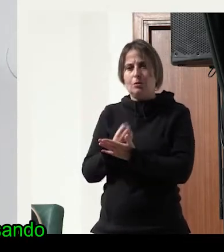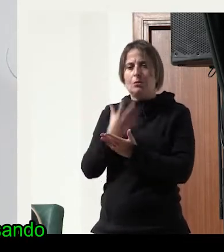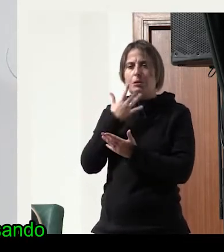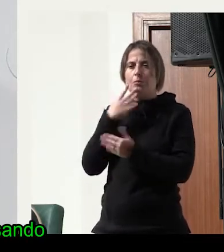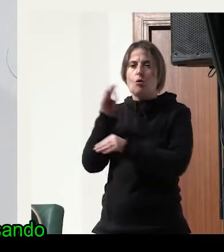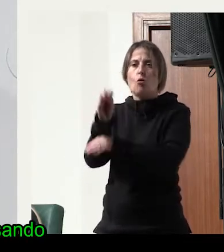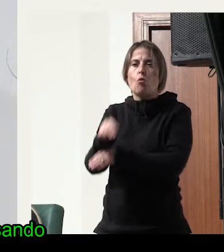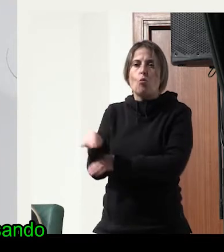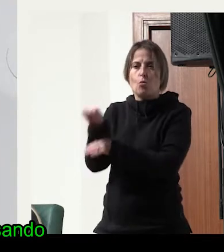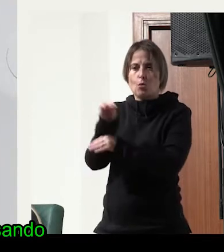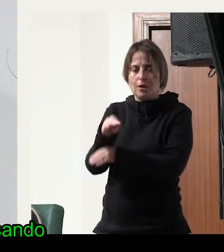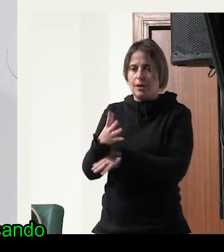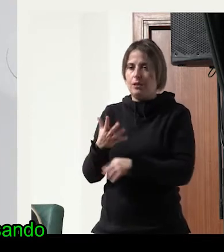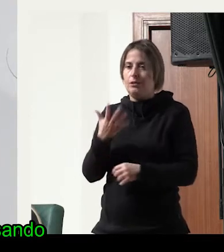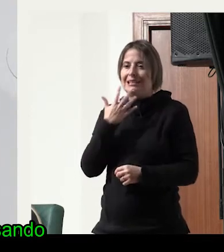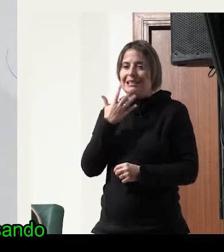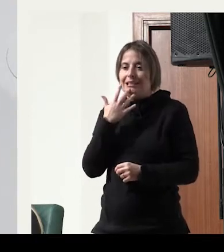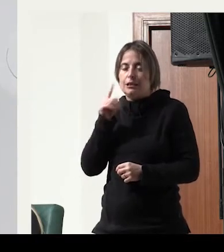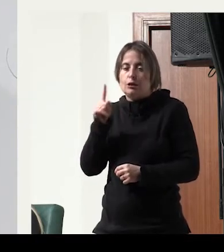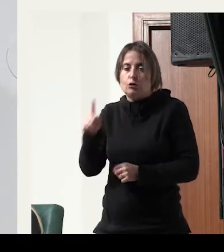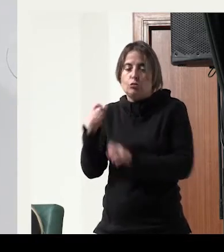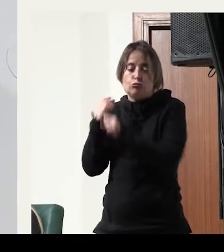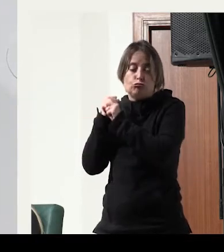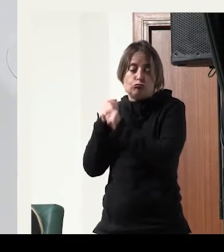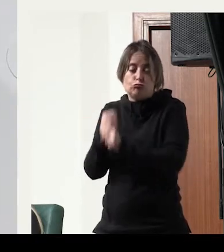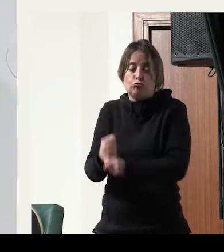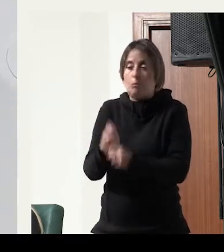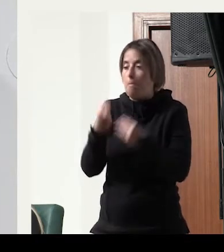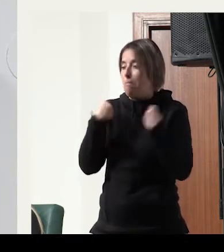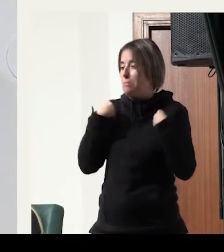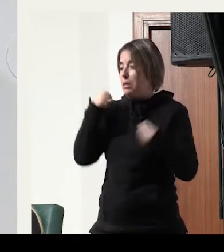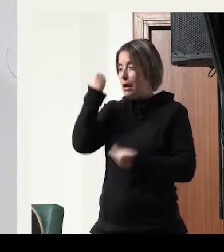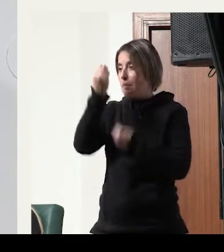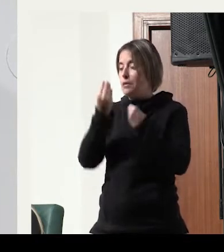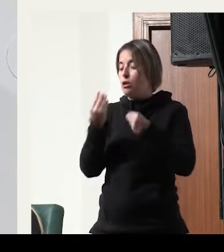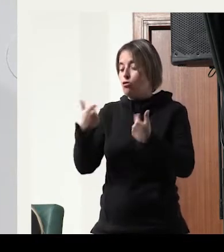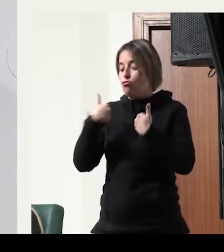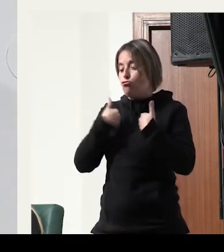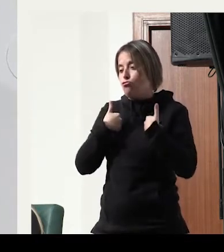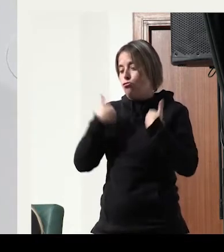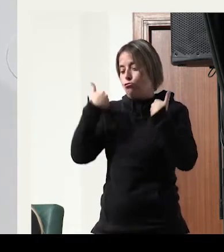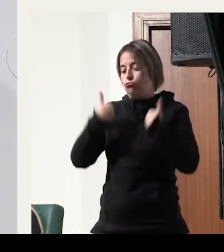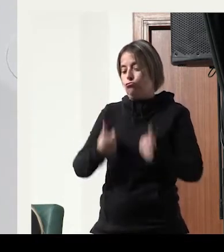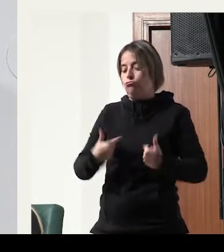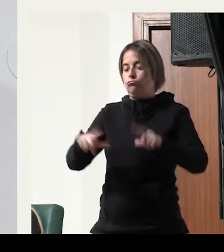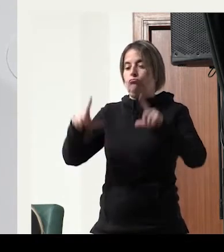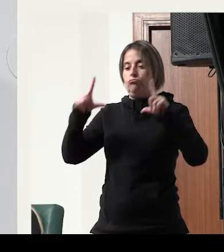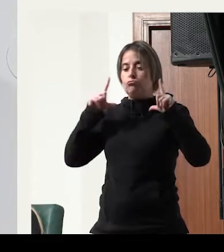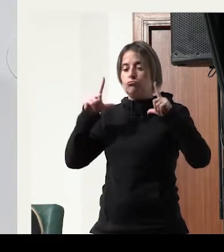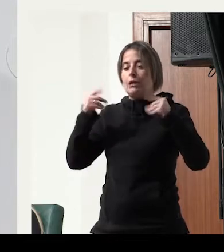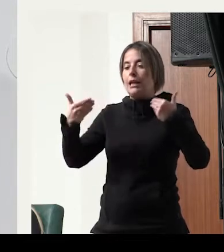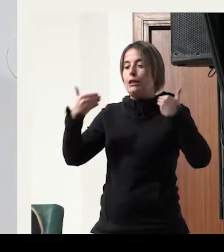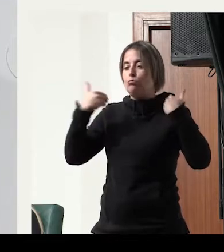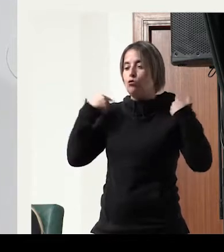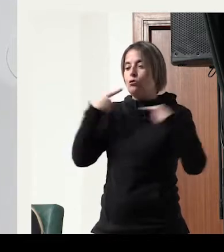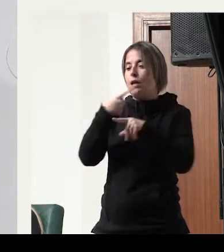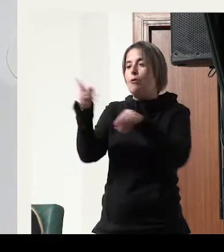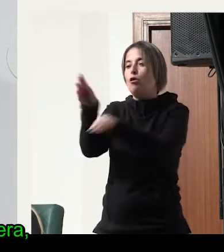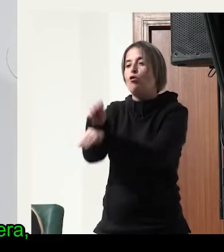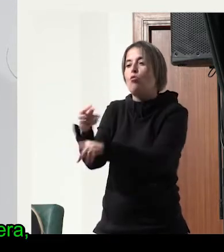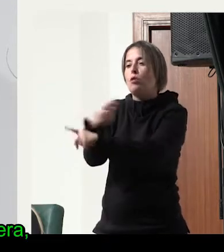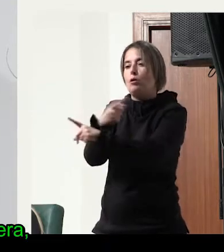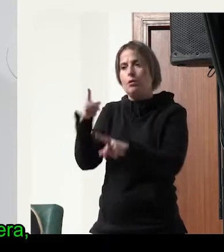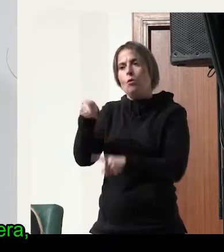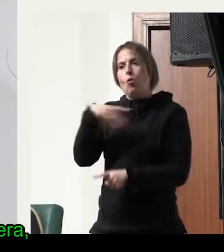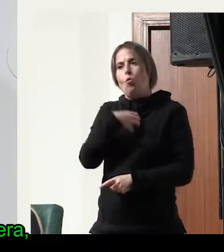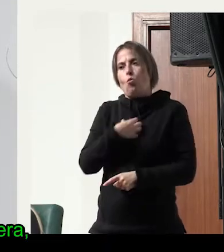Claro, si tú has vivido toda la vida pensando que tú eres, ¿no?, de alguna manera la que tienes que estar por los demás, a veces cuesta, ¿no? Es como que te tienes